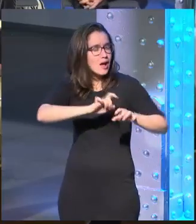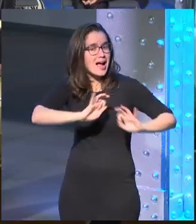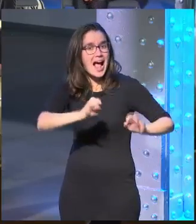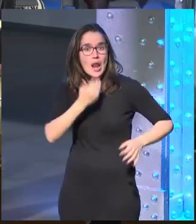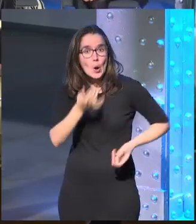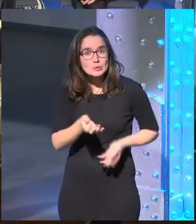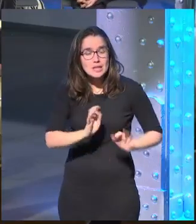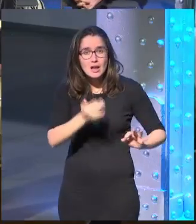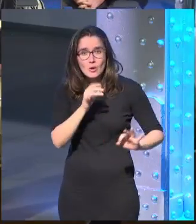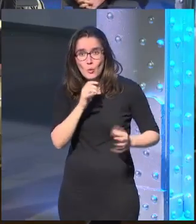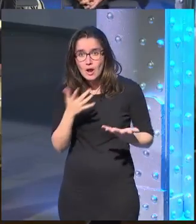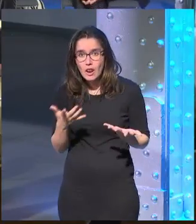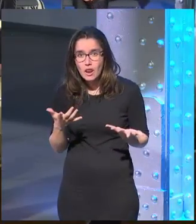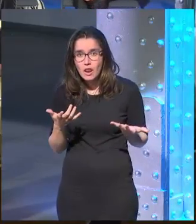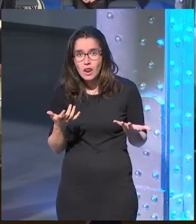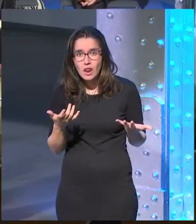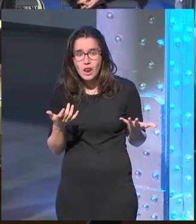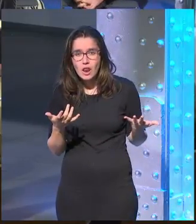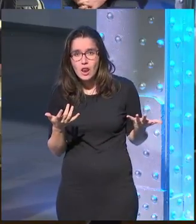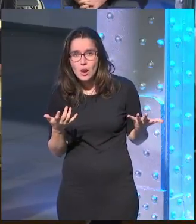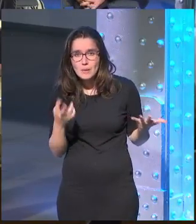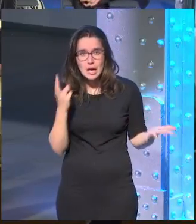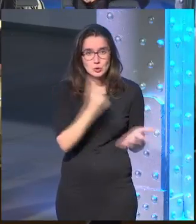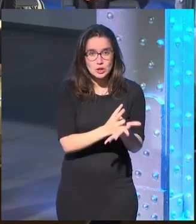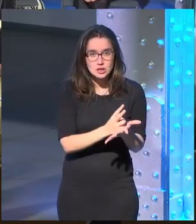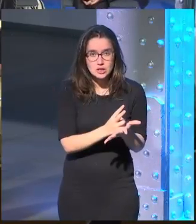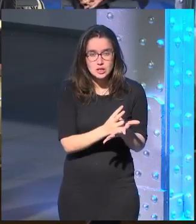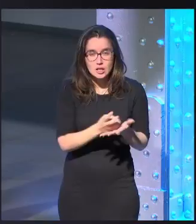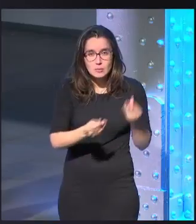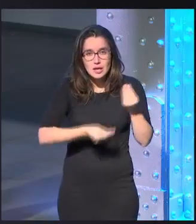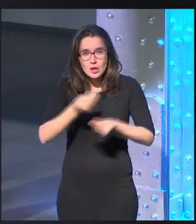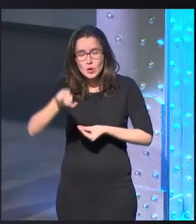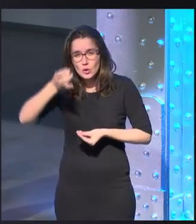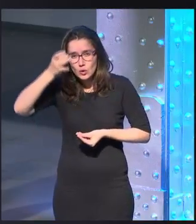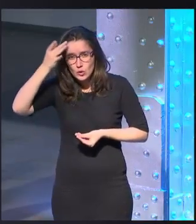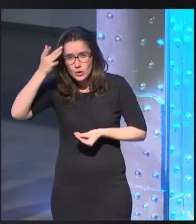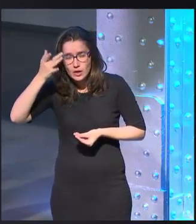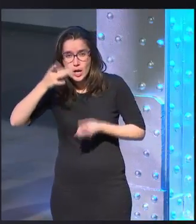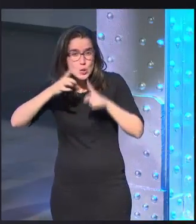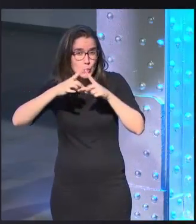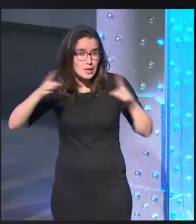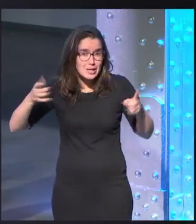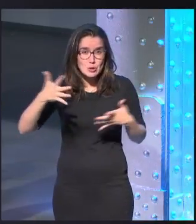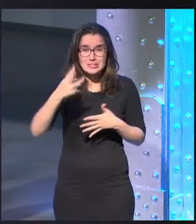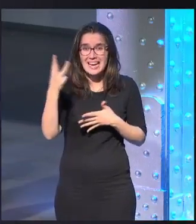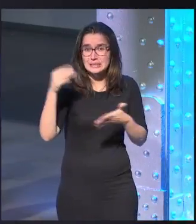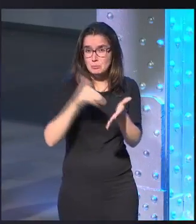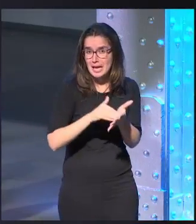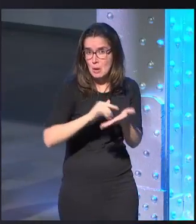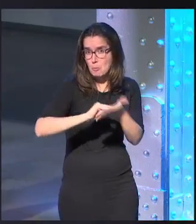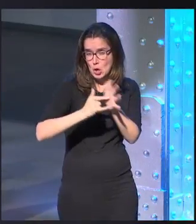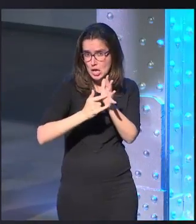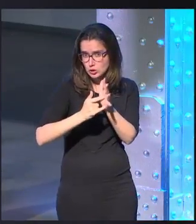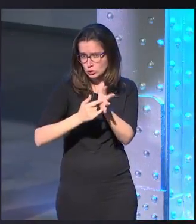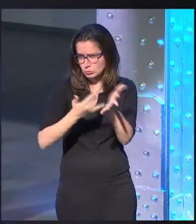apostar? Muchas cosas, pero para hacernos una idea, en Samaipata vemos al año 3.000 proyectos